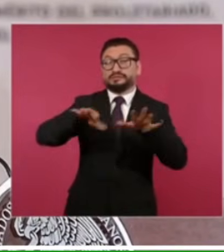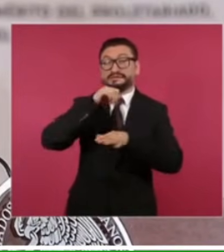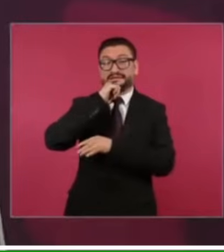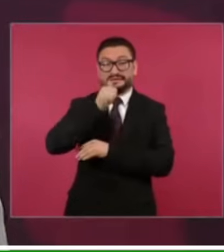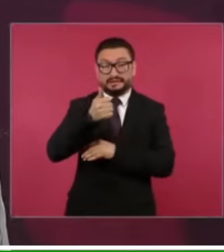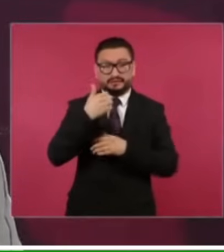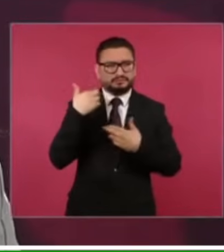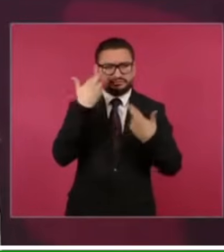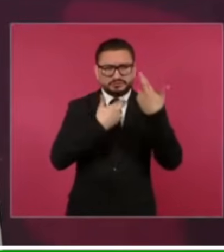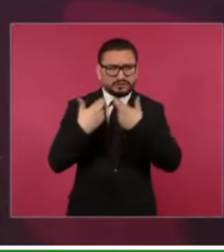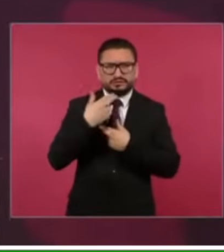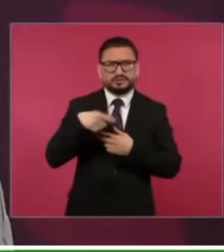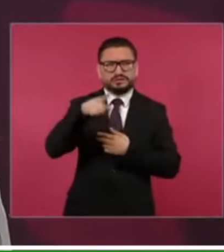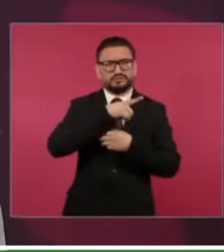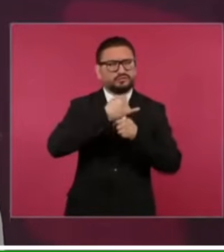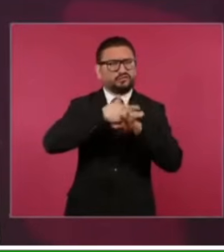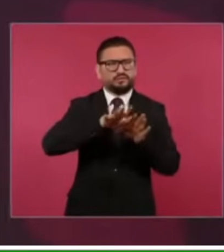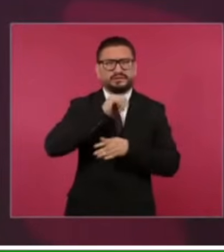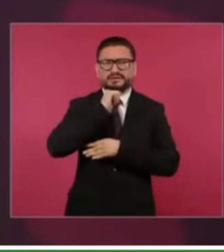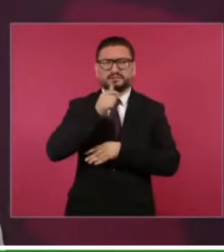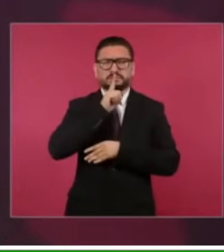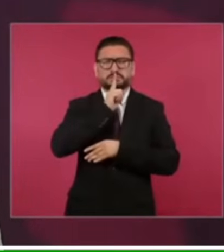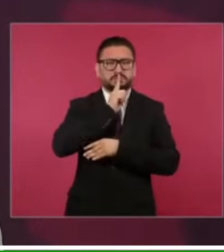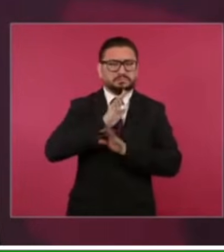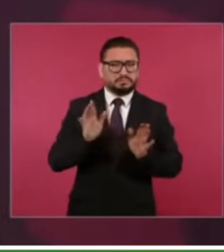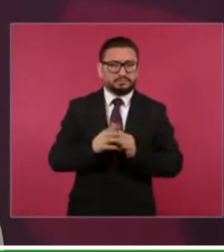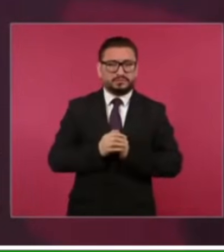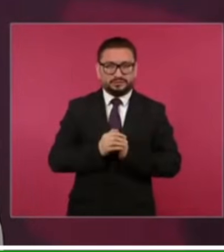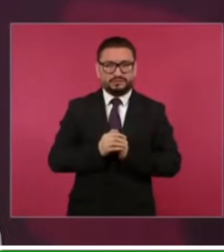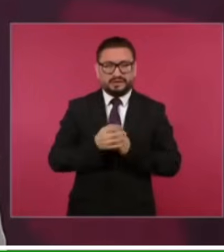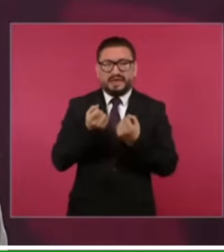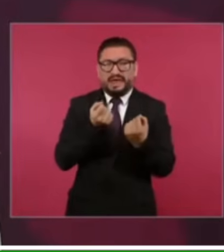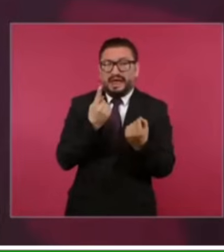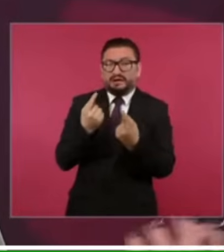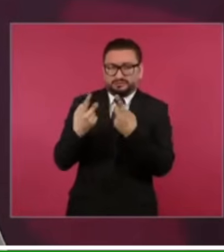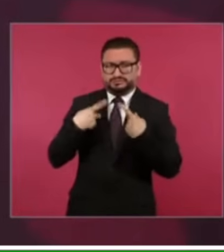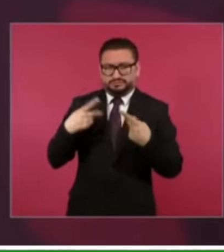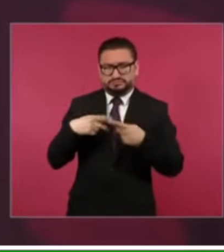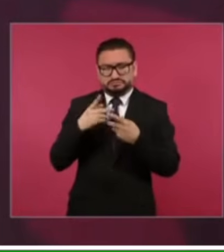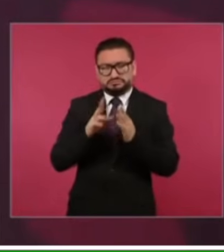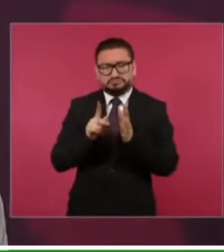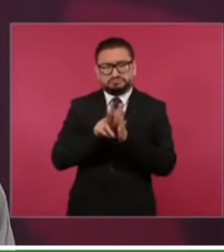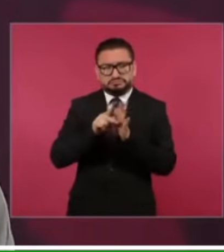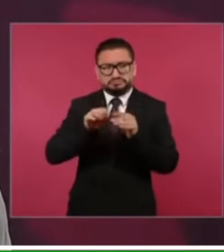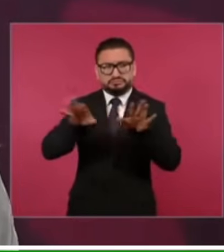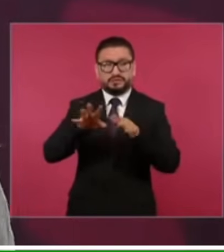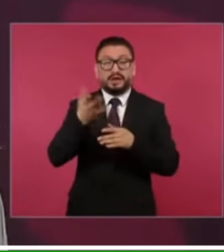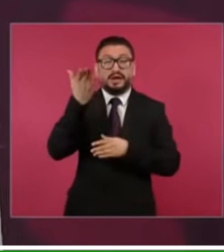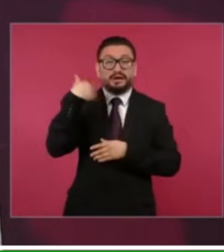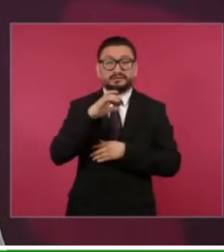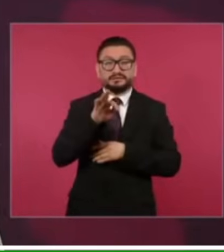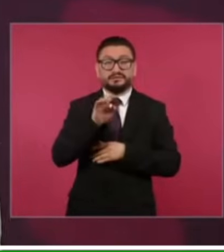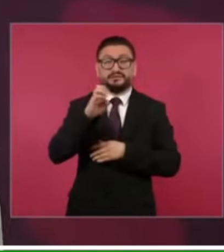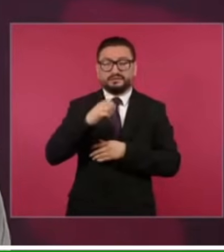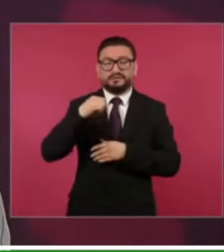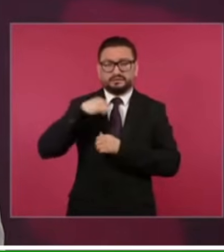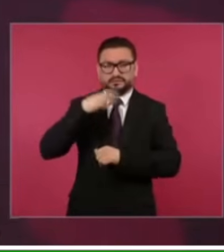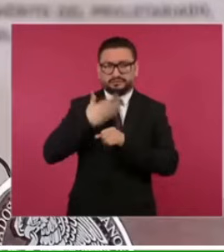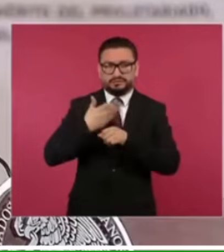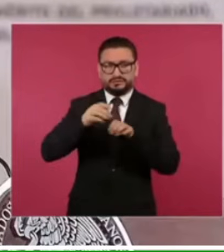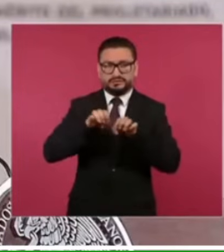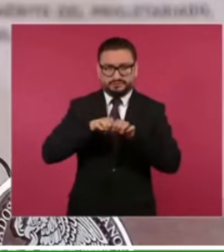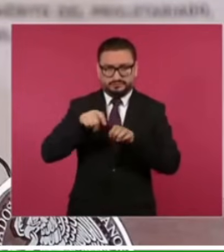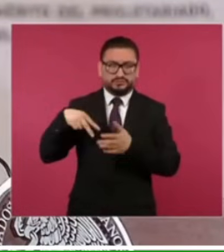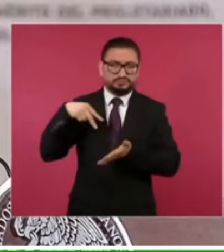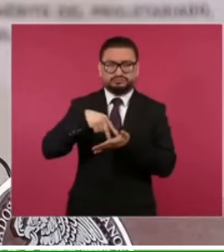una revisión vimos que casi nadie informó, salvo sus honrosas excepciones, lo que había dicho aquí el titular y el equipo de la